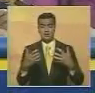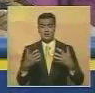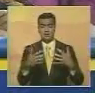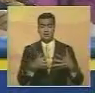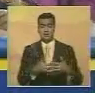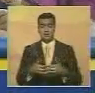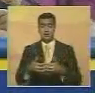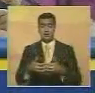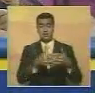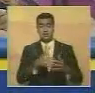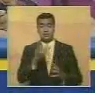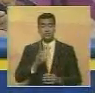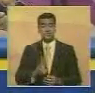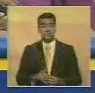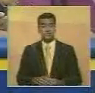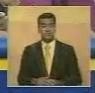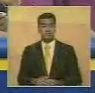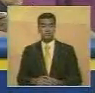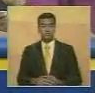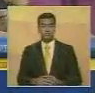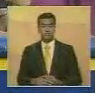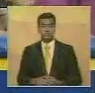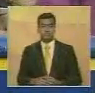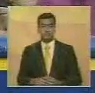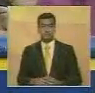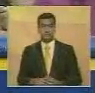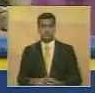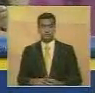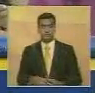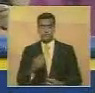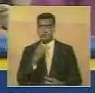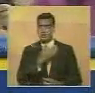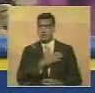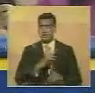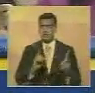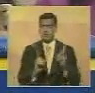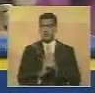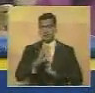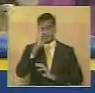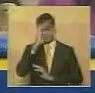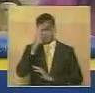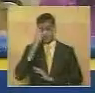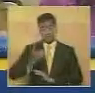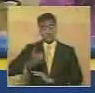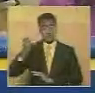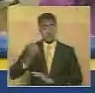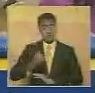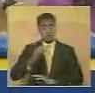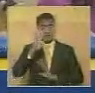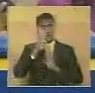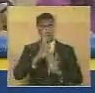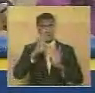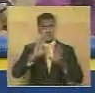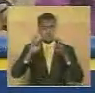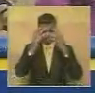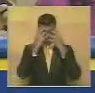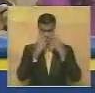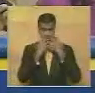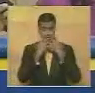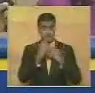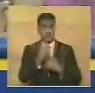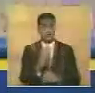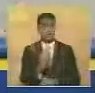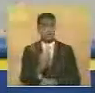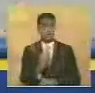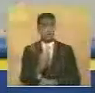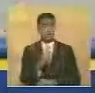imperio contra la República Bolivariana de Venezuela. Machado dice que se pretende convertir a la Fuerza Armada en un ejército guerrillero. Señala